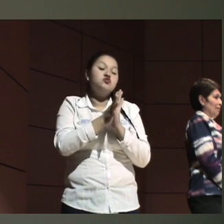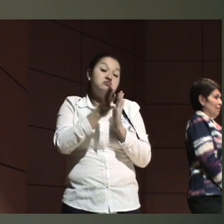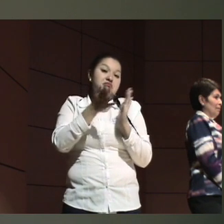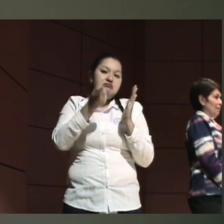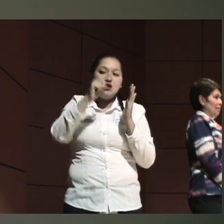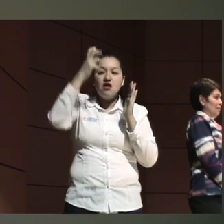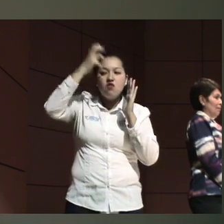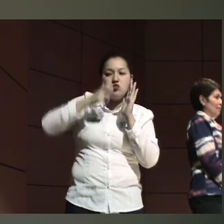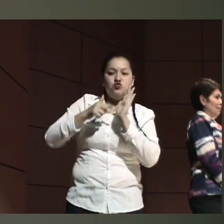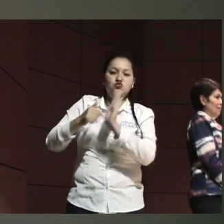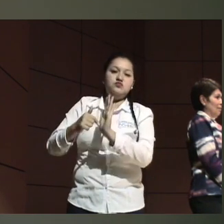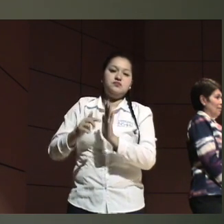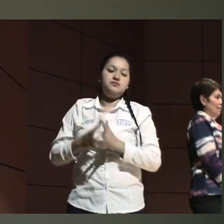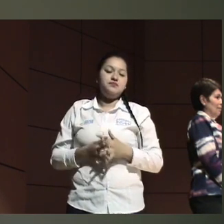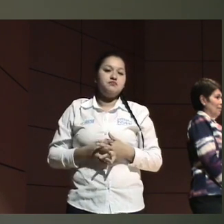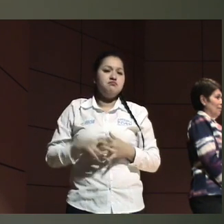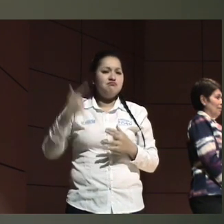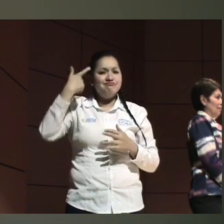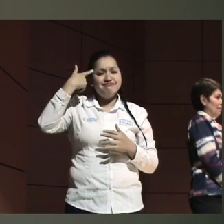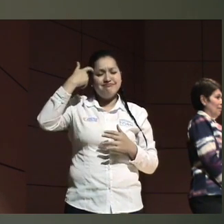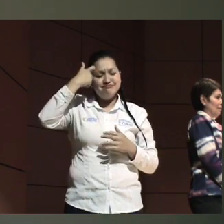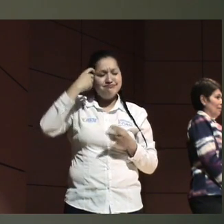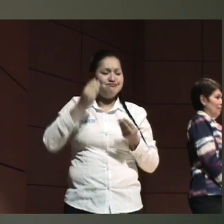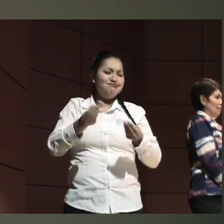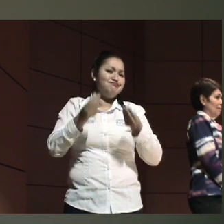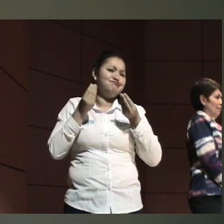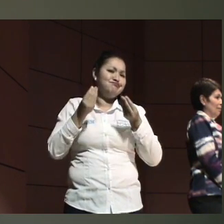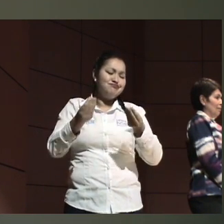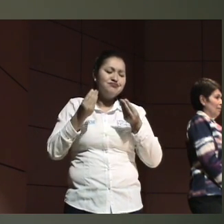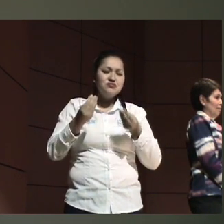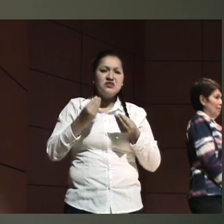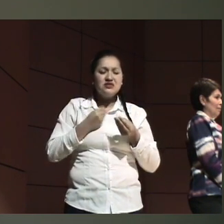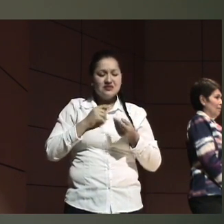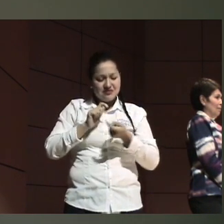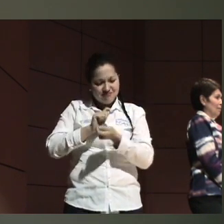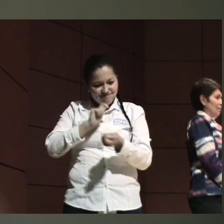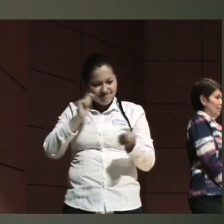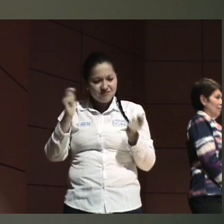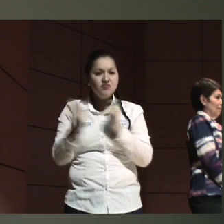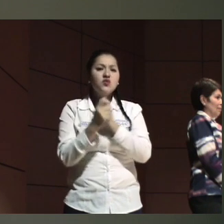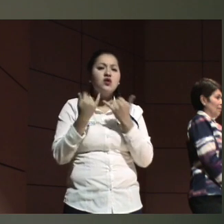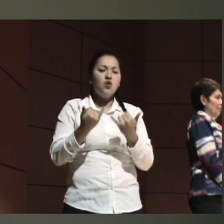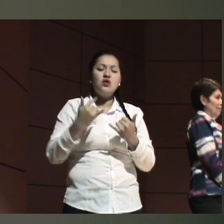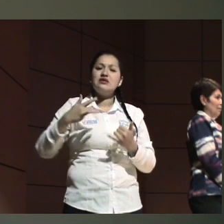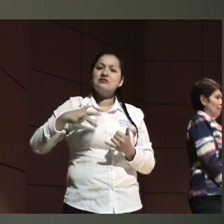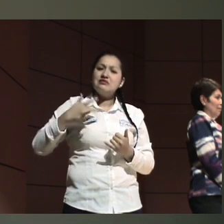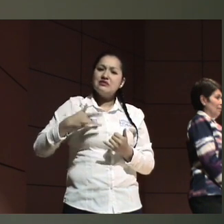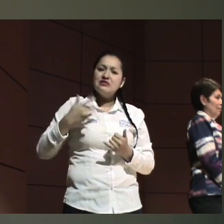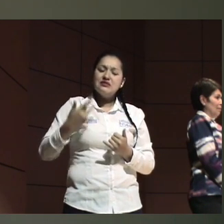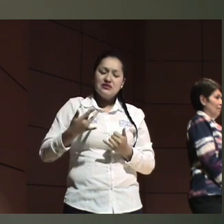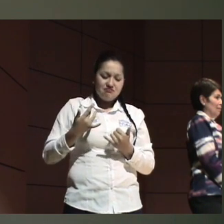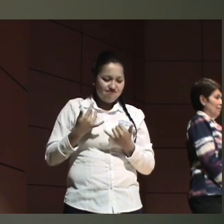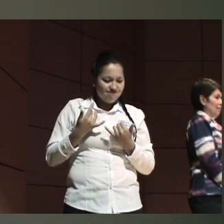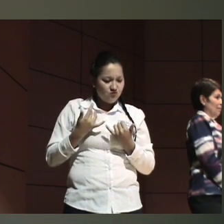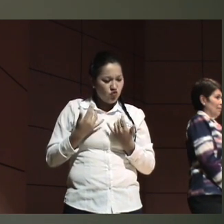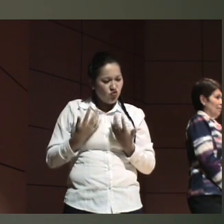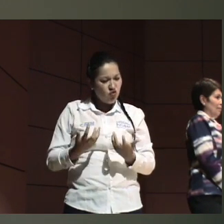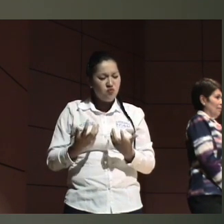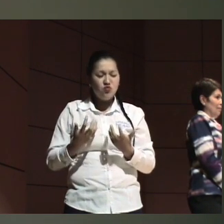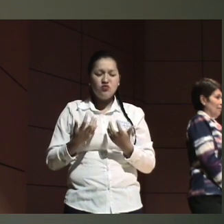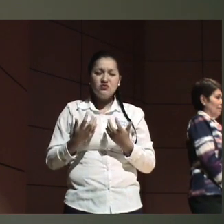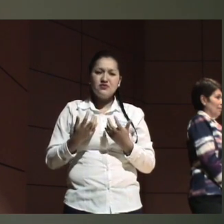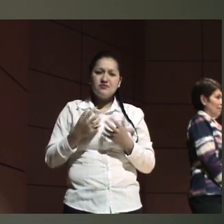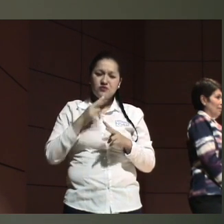retos muchas expectativas de cambio todas porque sentimos que estamos en un momento coyuntural importante donde no hay respuestas